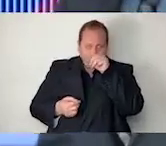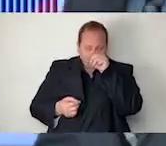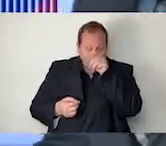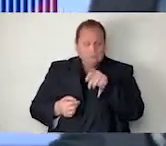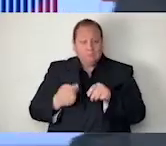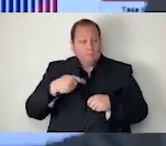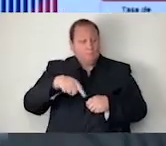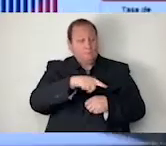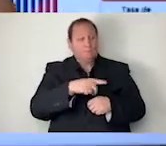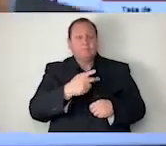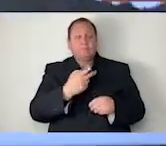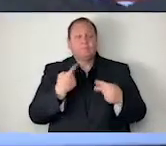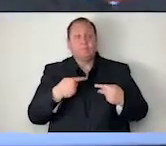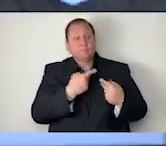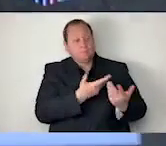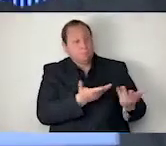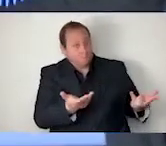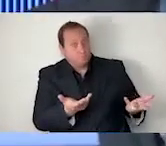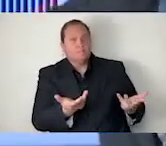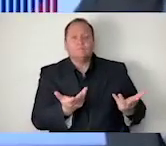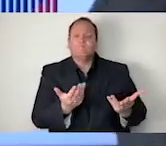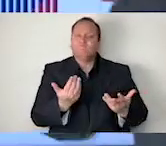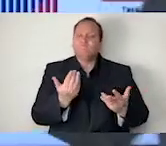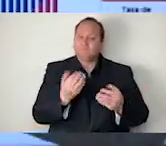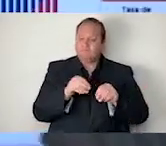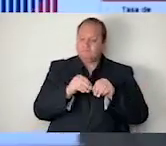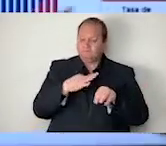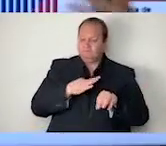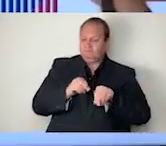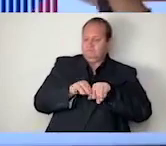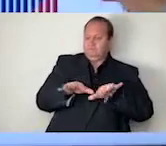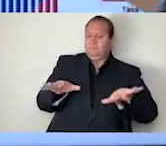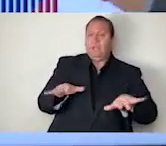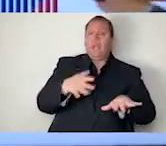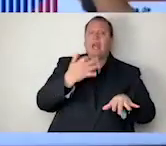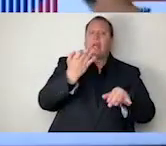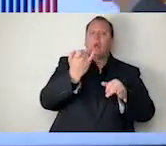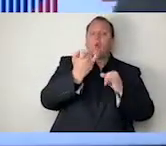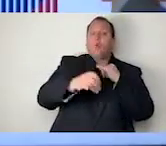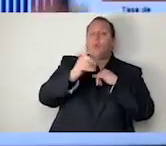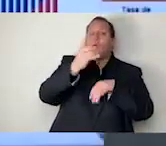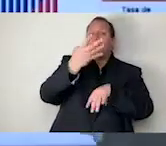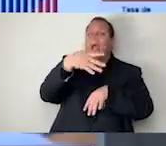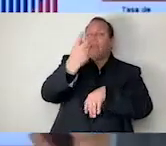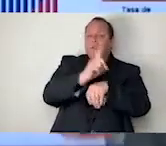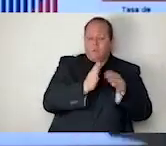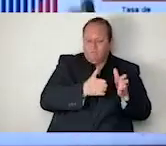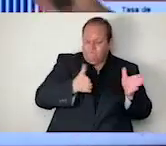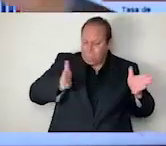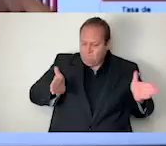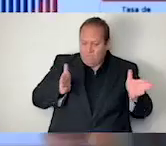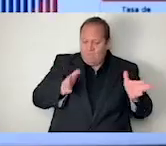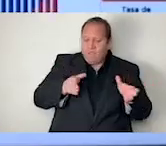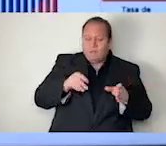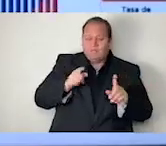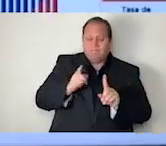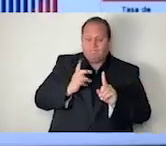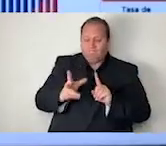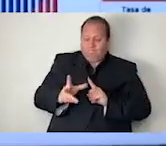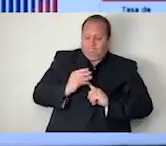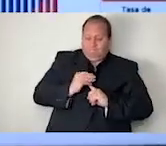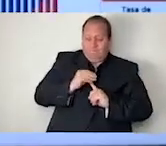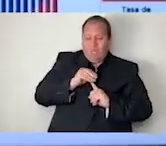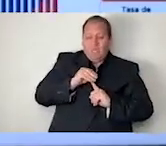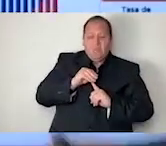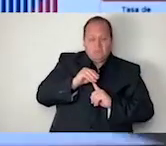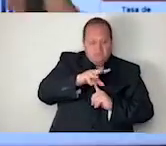por por este por número de continente y número de pacientes que estamos teniendo el continente europeo con 33